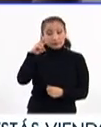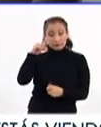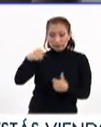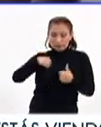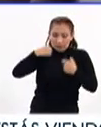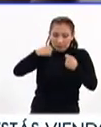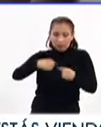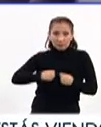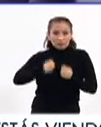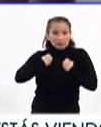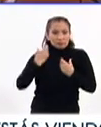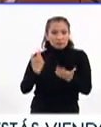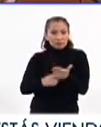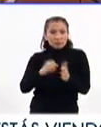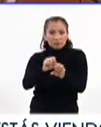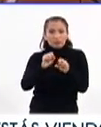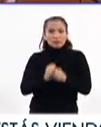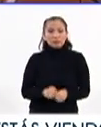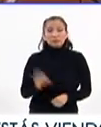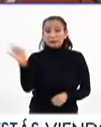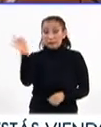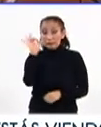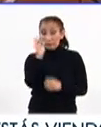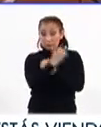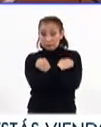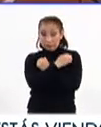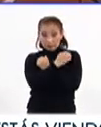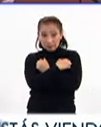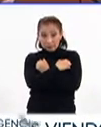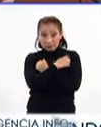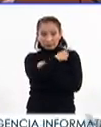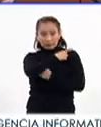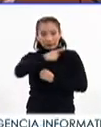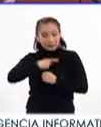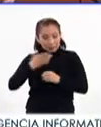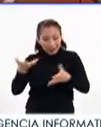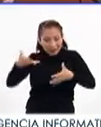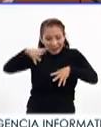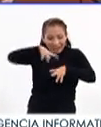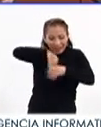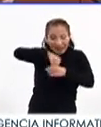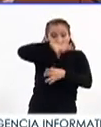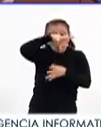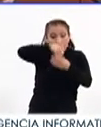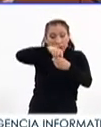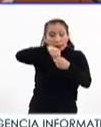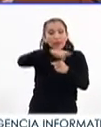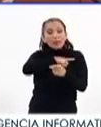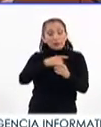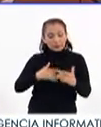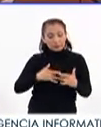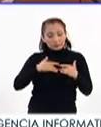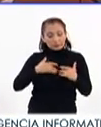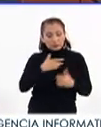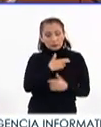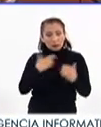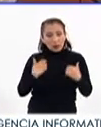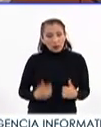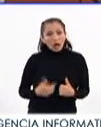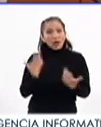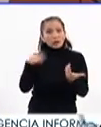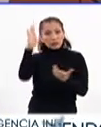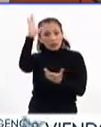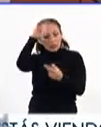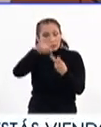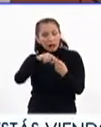ellos mismos viven a diario. Si la educación debe ser integral, debe ser humanista, científica y